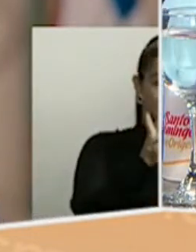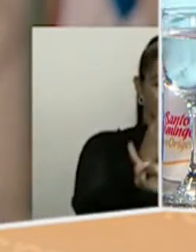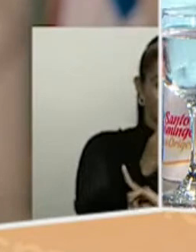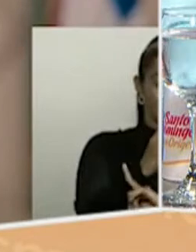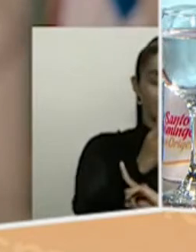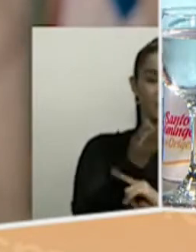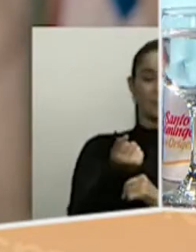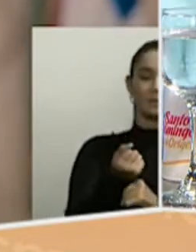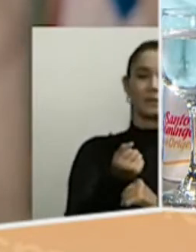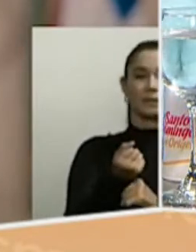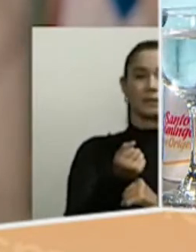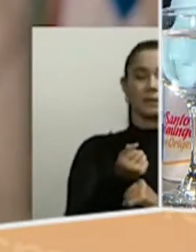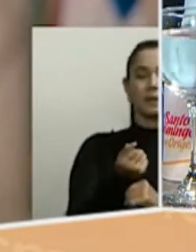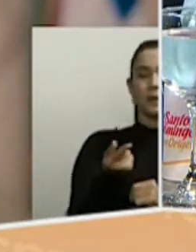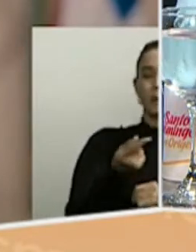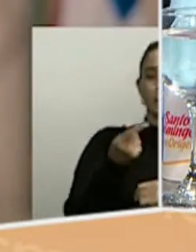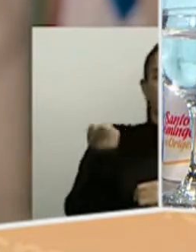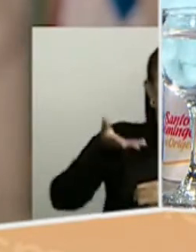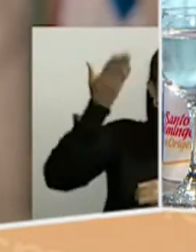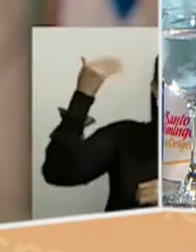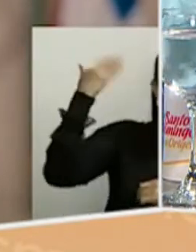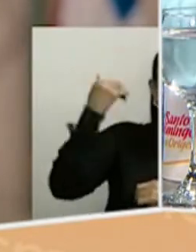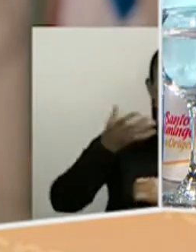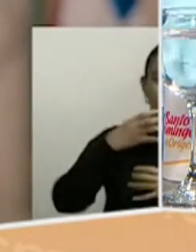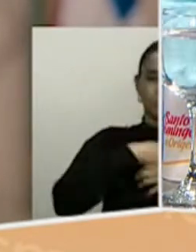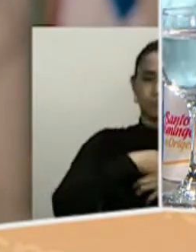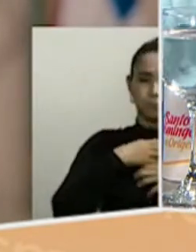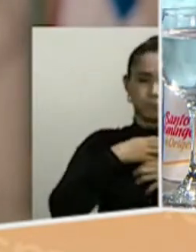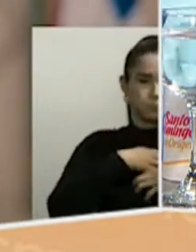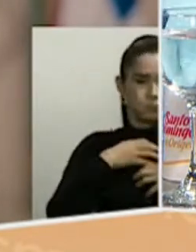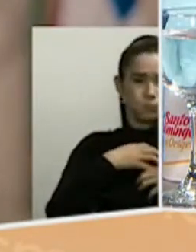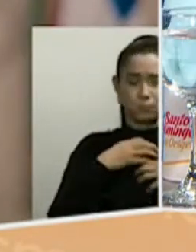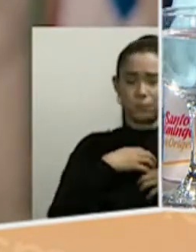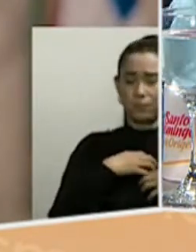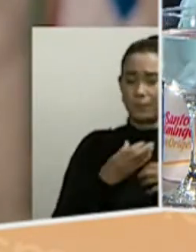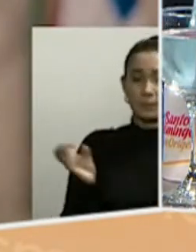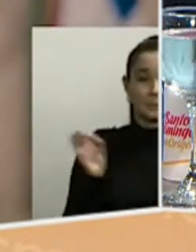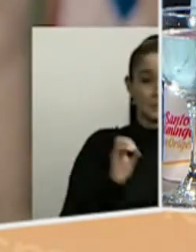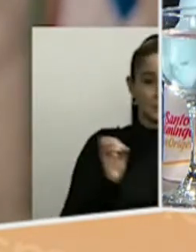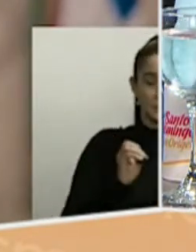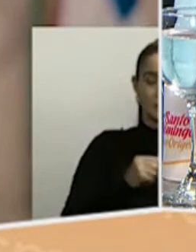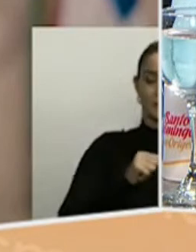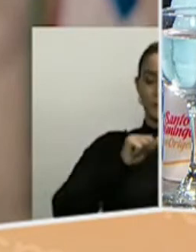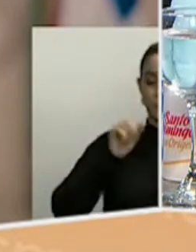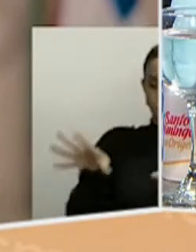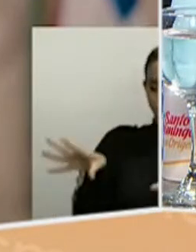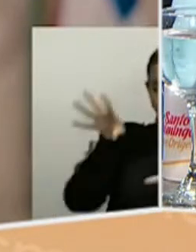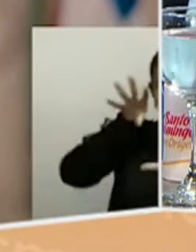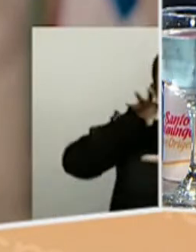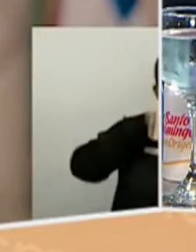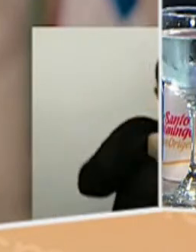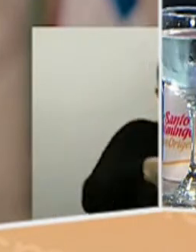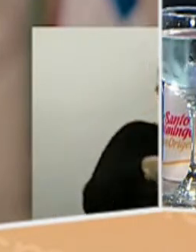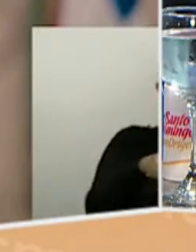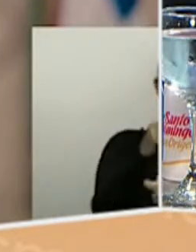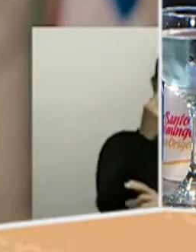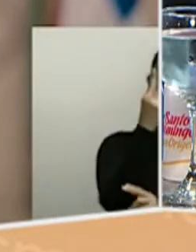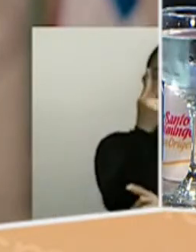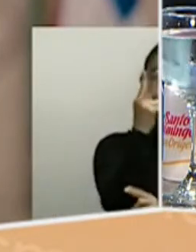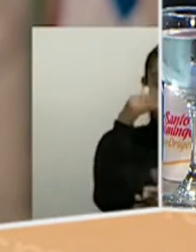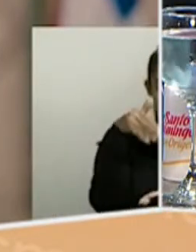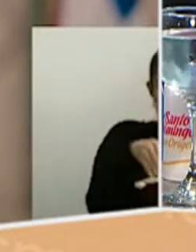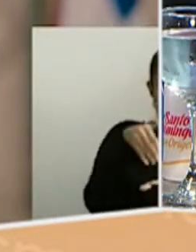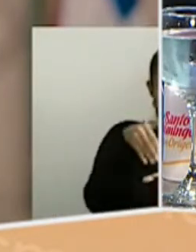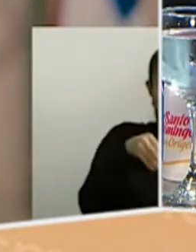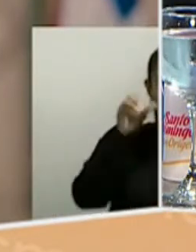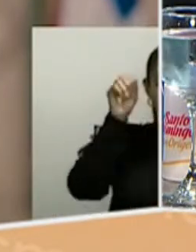en movimiento desde la alfombra roja de los guardias y eso correcto probar porque ese es el tipo